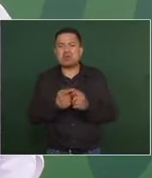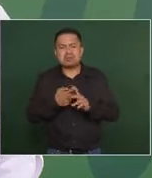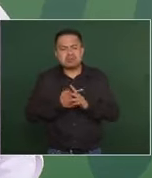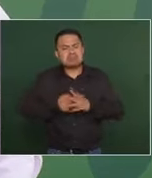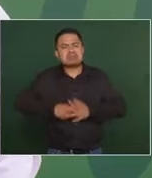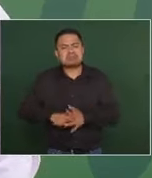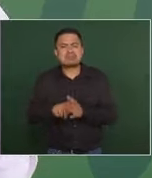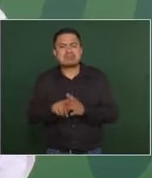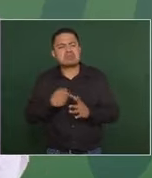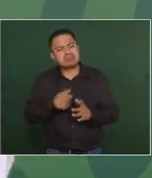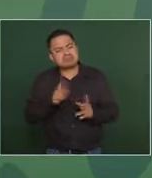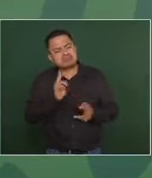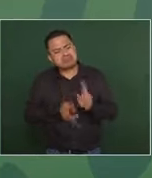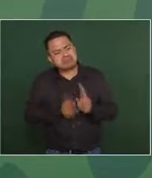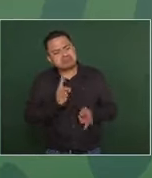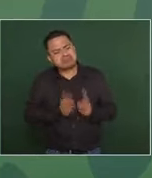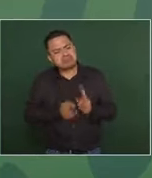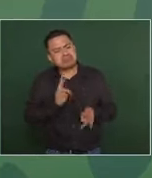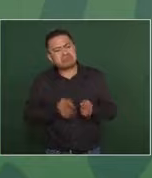a hablar de este tema,